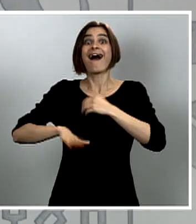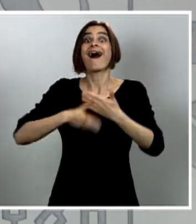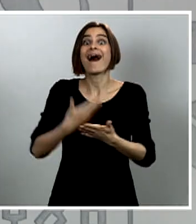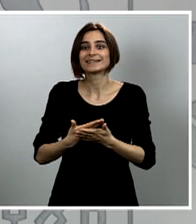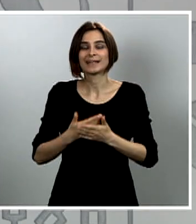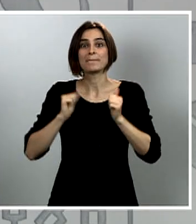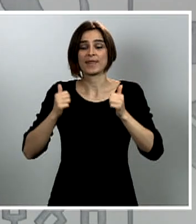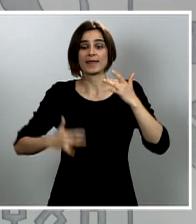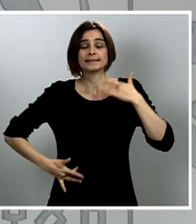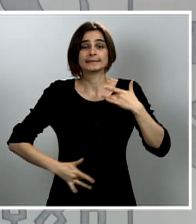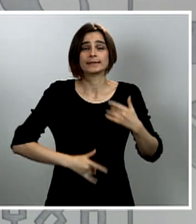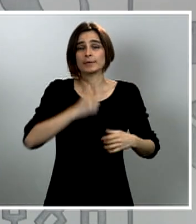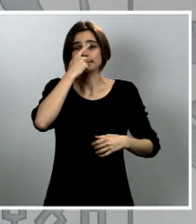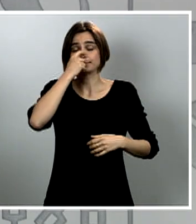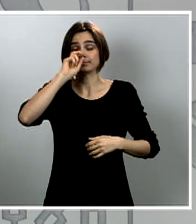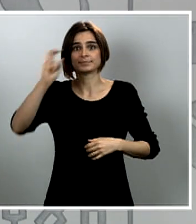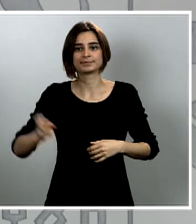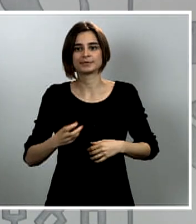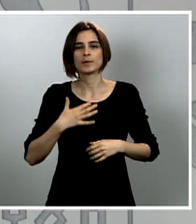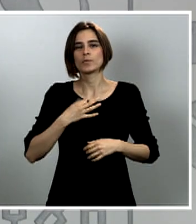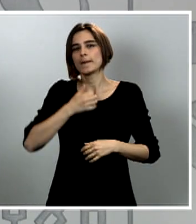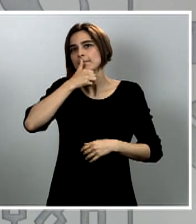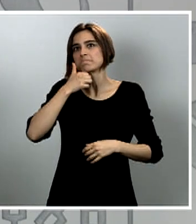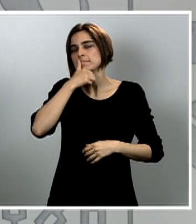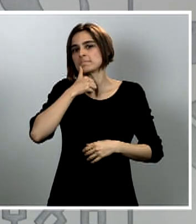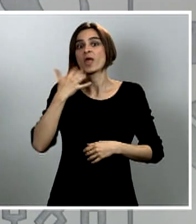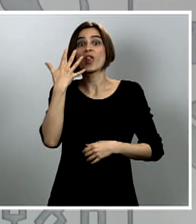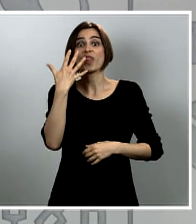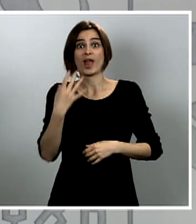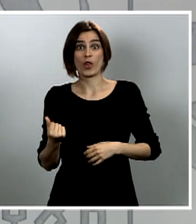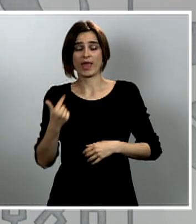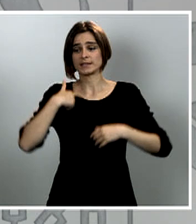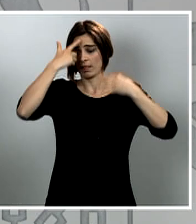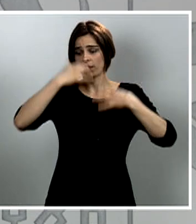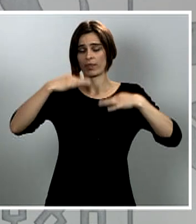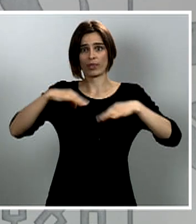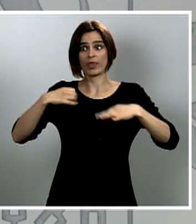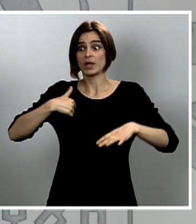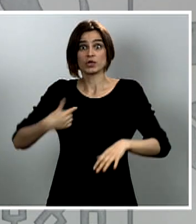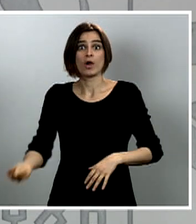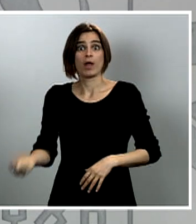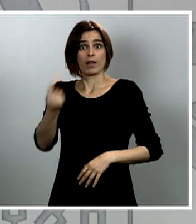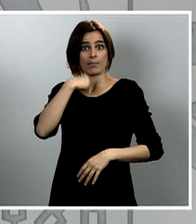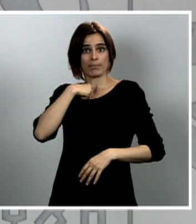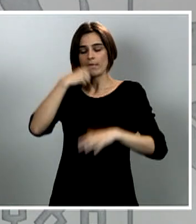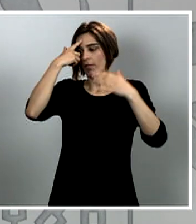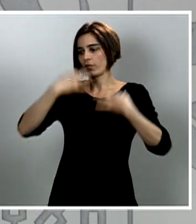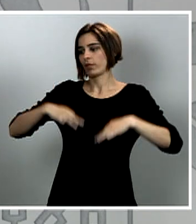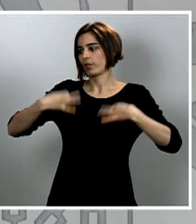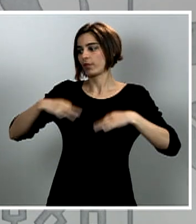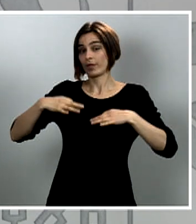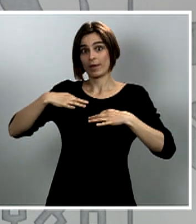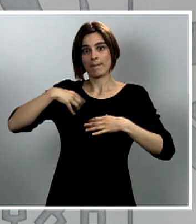de promedio, puede ser entre 3 o 4 y hasta 14 días, o entre 2 o 3 y hasta 14 días, pero entre 5 y 6 días de